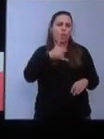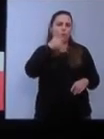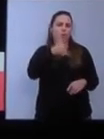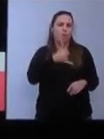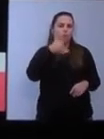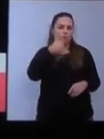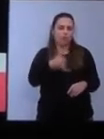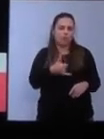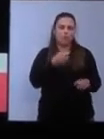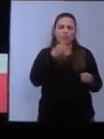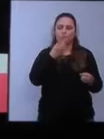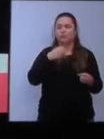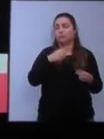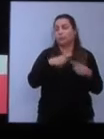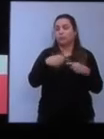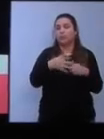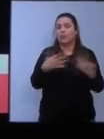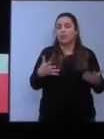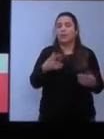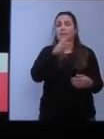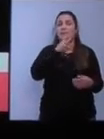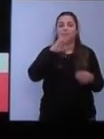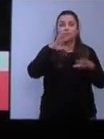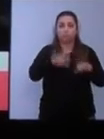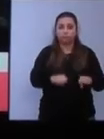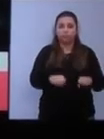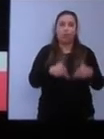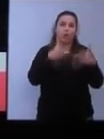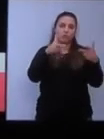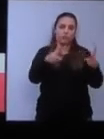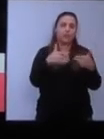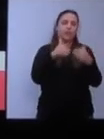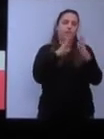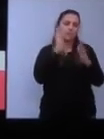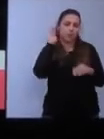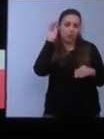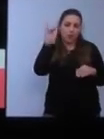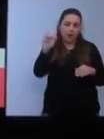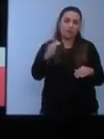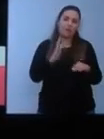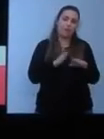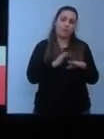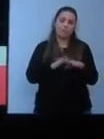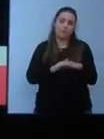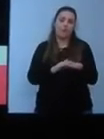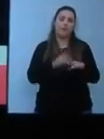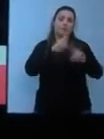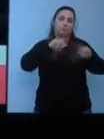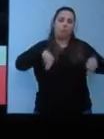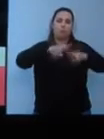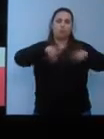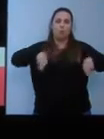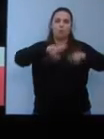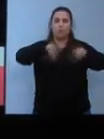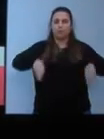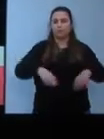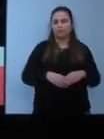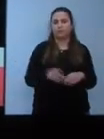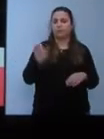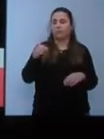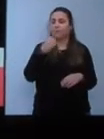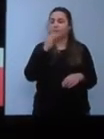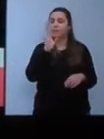constantemente y es a consecuencia de las reservas que tienen hechas en hoteles, casas rurales, para hacer cancelaciones. Como también nos comentabas